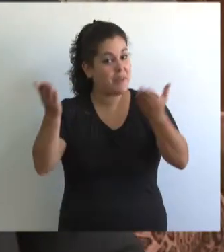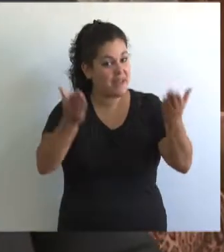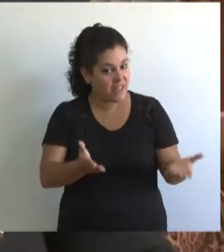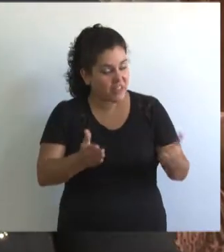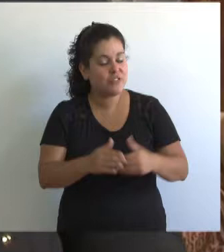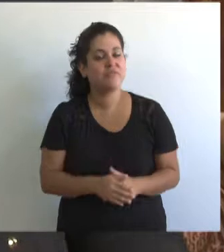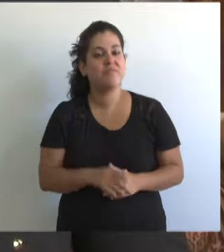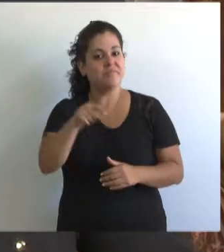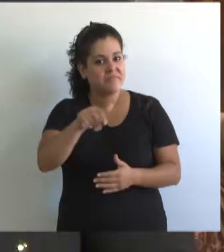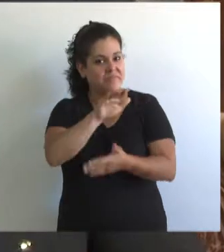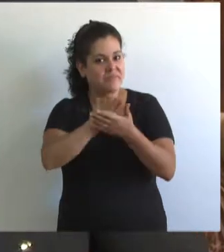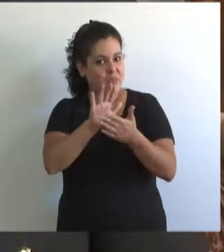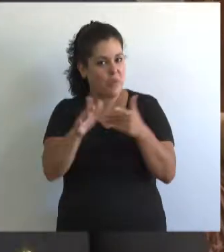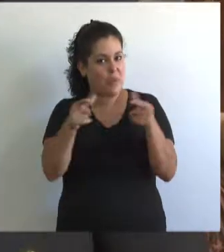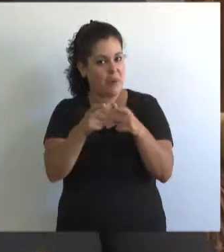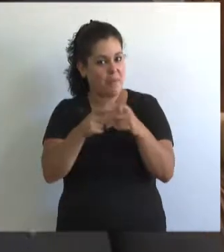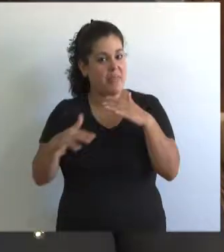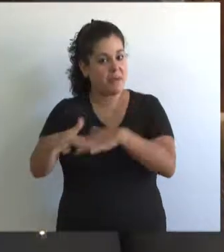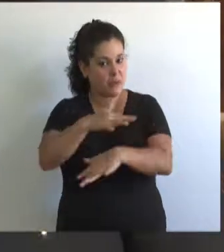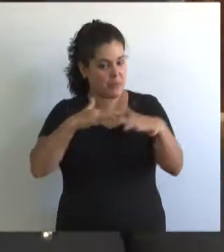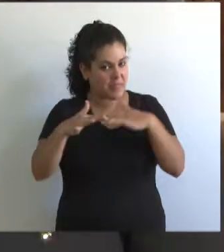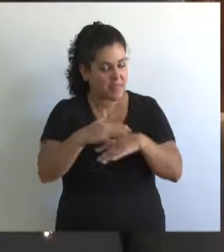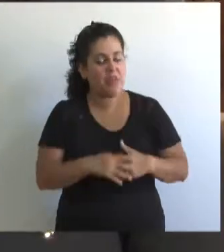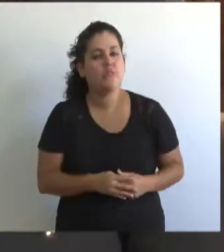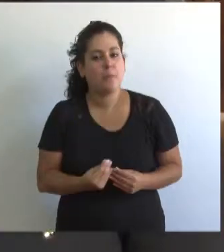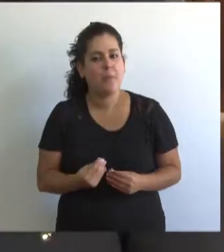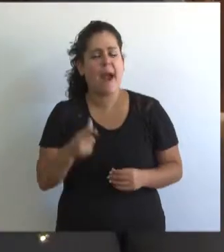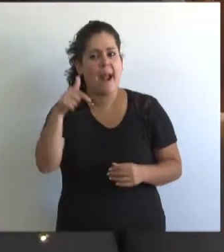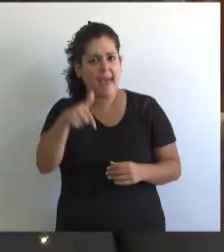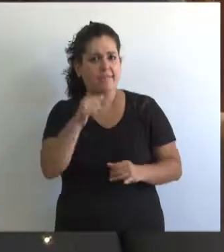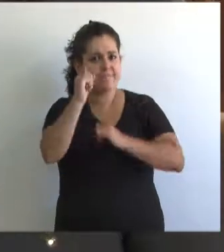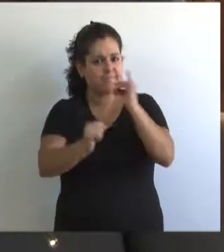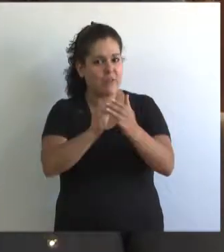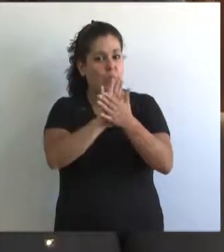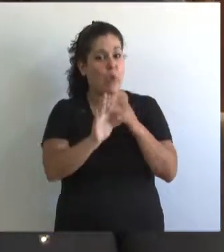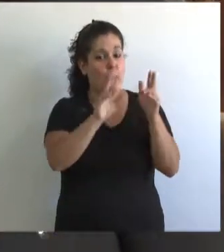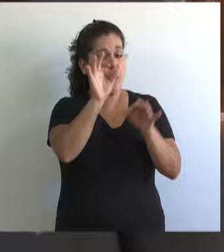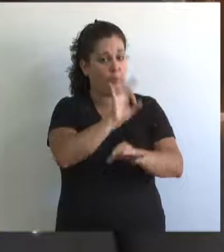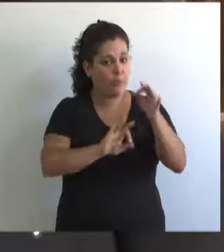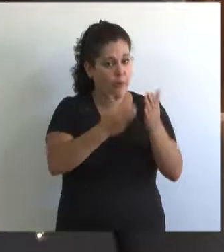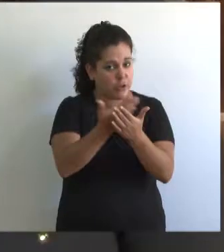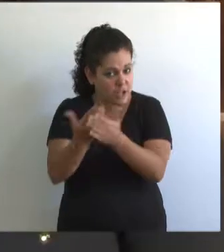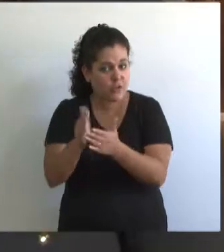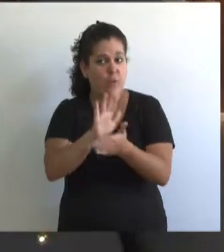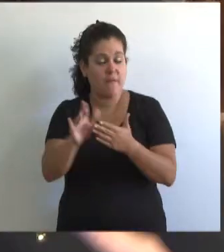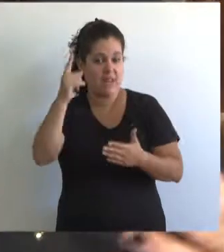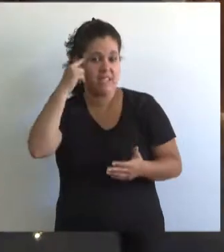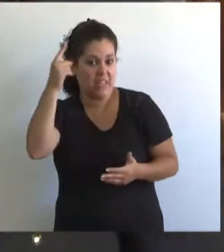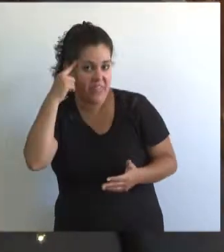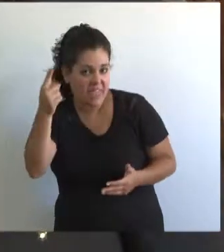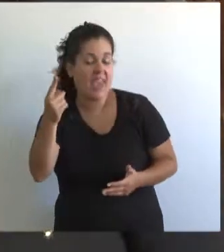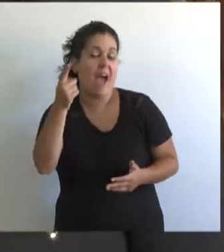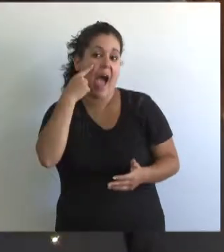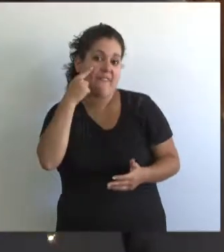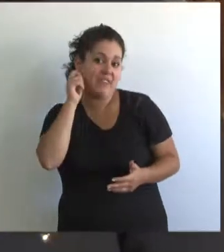¿Cómo les va? Bienvenidos. Nueva emisión de Pasos Perdidos para transitar nuevos proyectos,